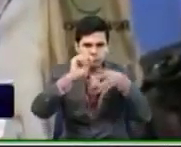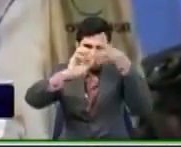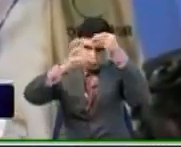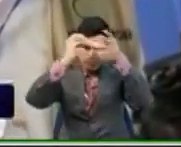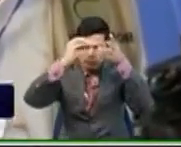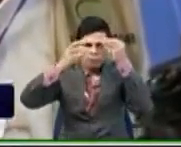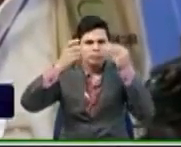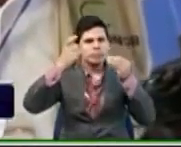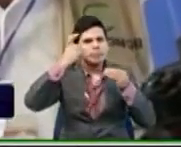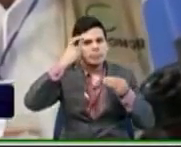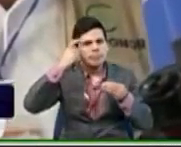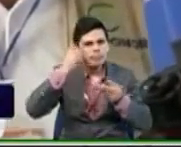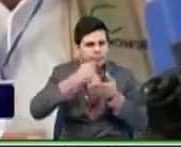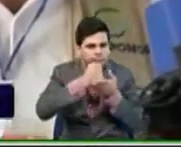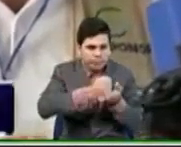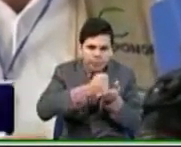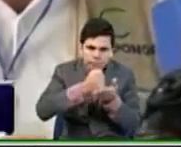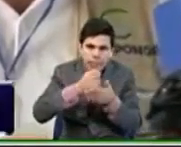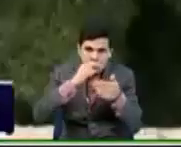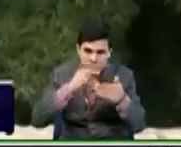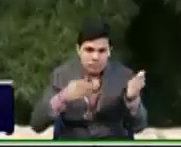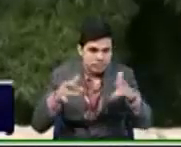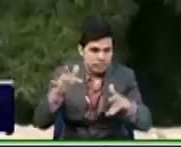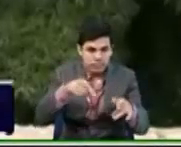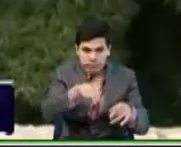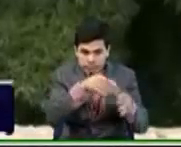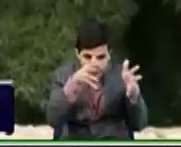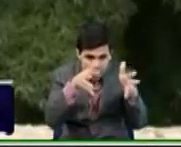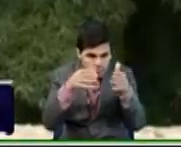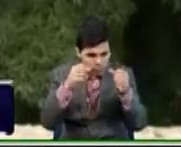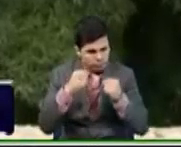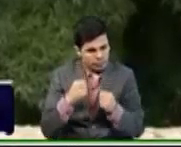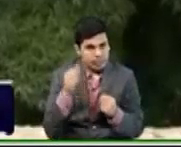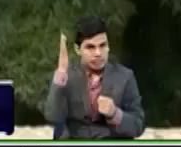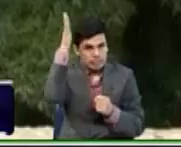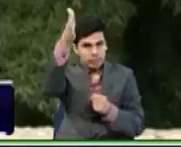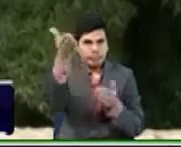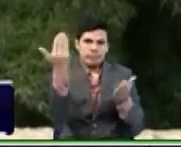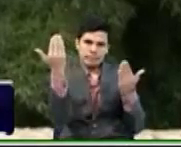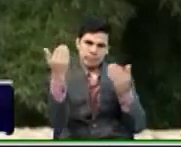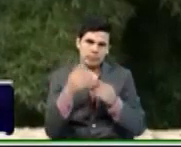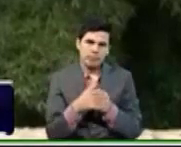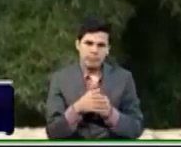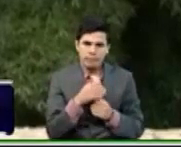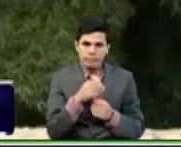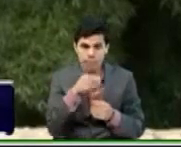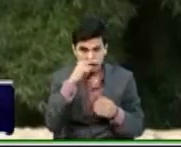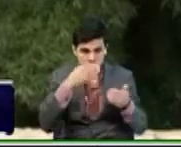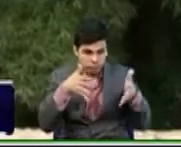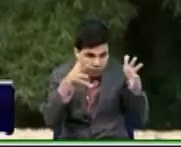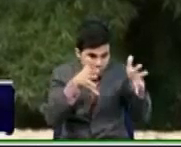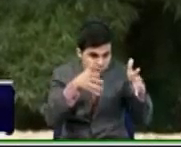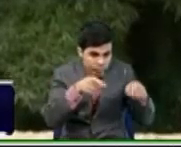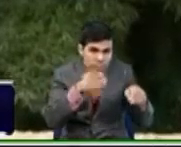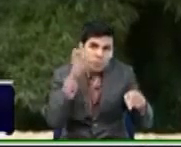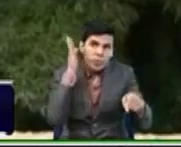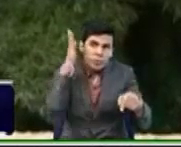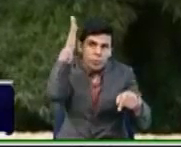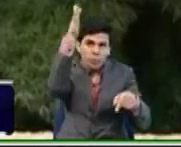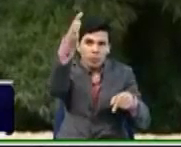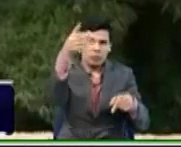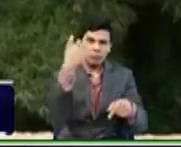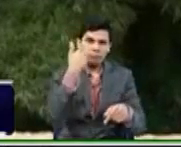y el aporte de cada uno de los niños a futuro va a ser muy importante y muy fundamental. Educa a un niño y tendrás un